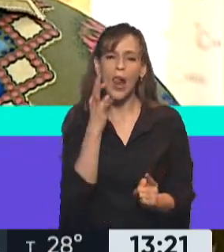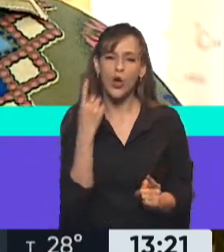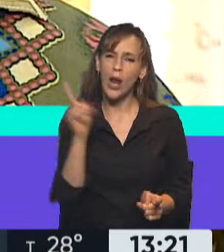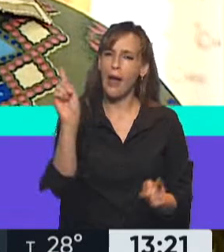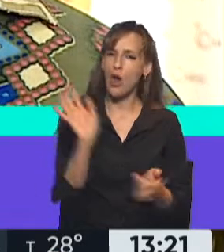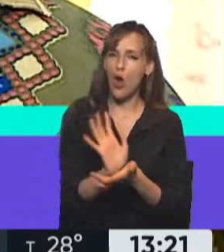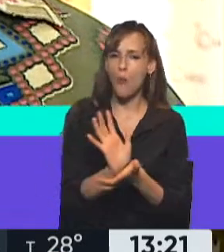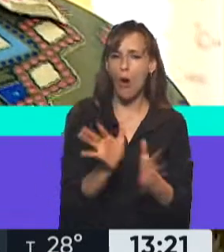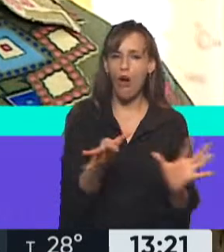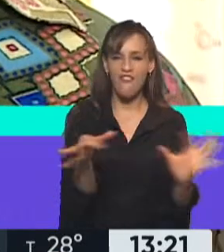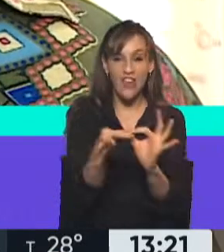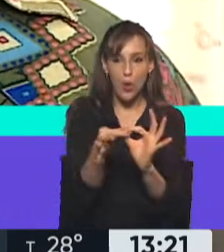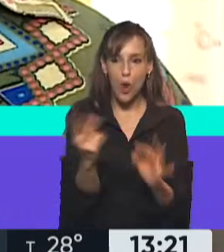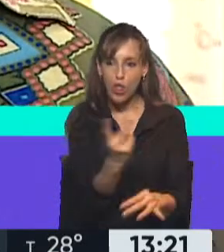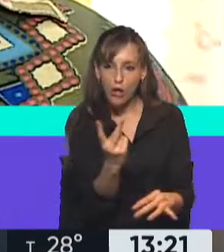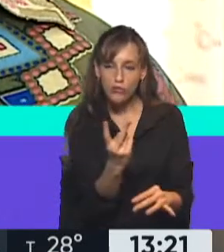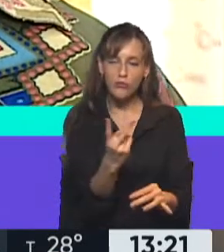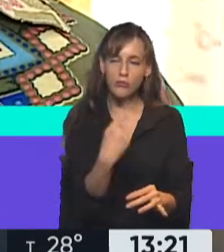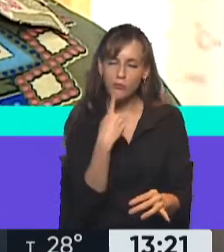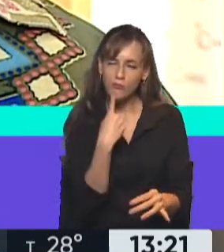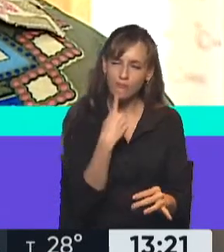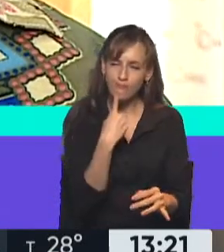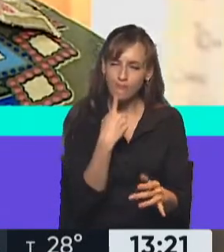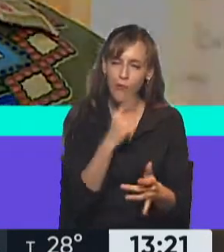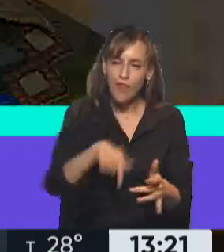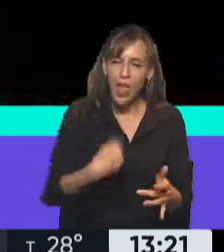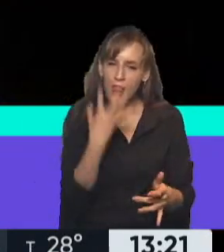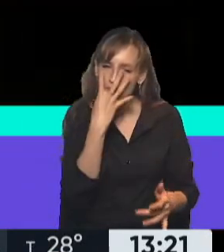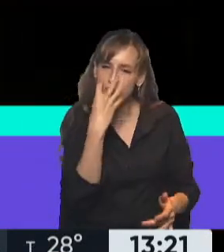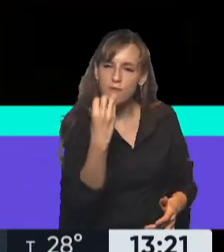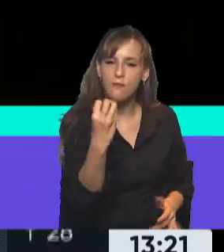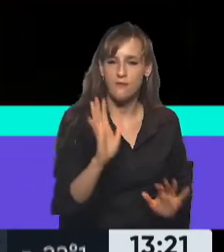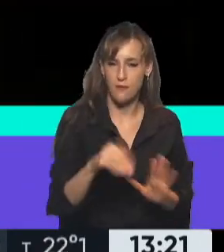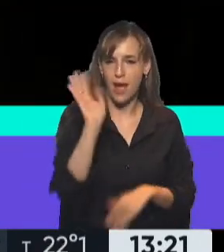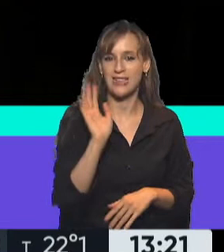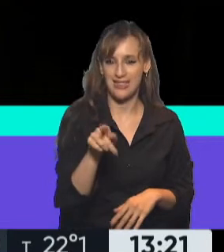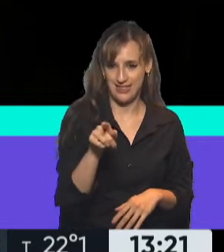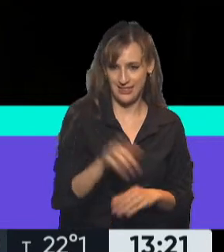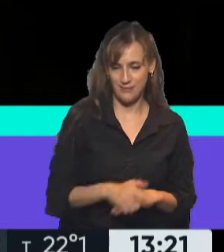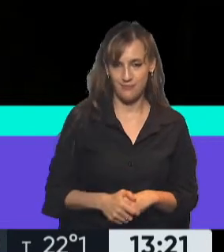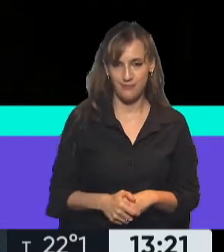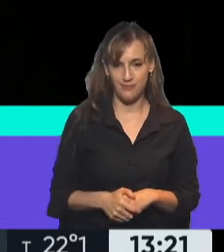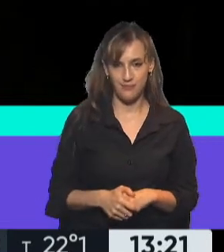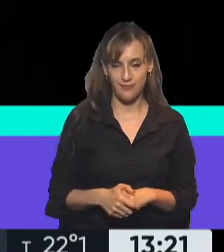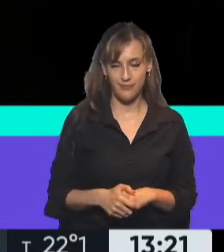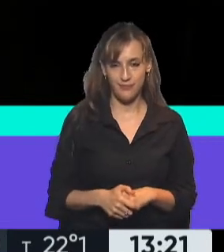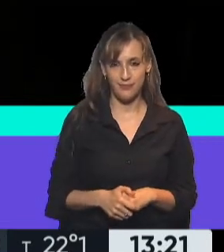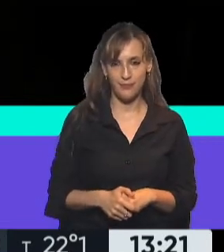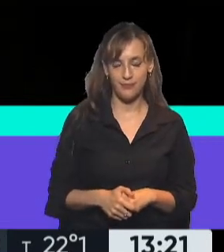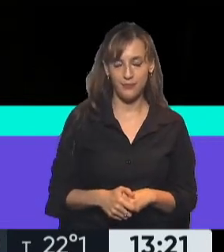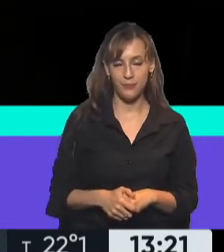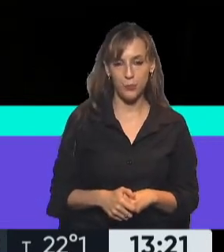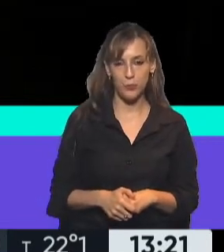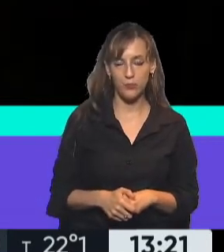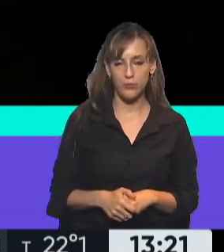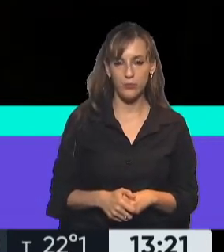no se explica, y el hecho de que no se explique es lo que genera misma la tensión que tracciona la obra. Bueno, bien, qué